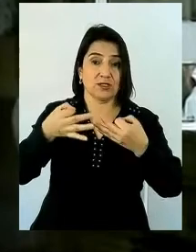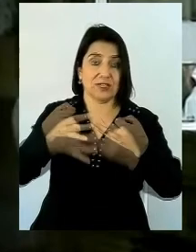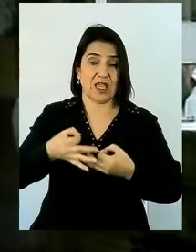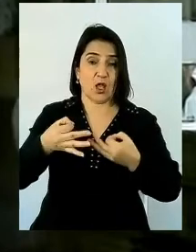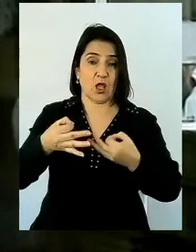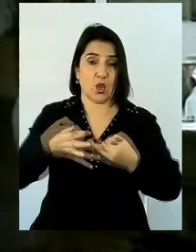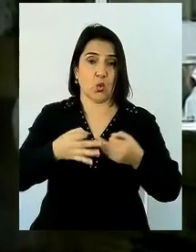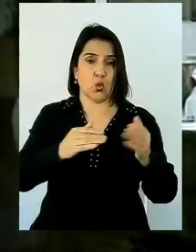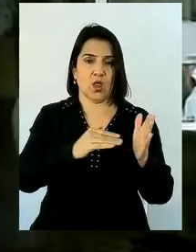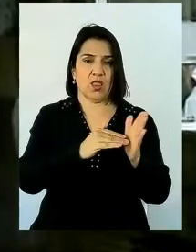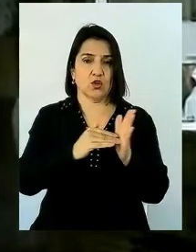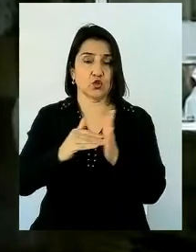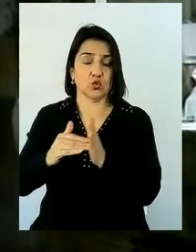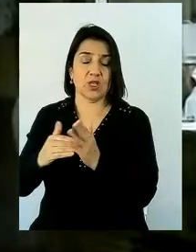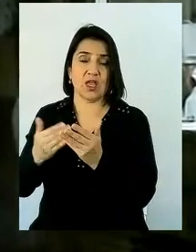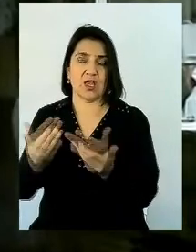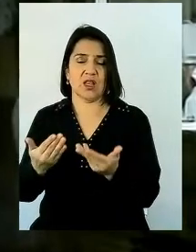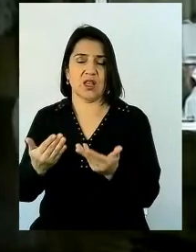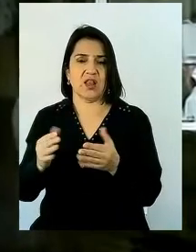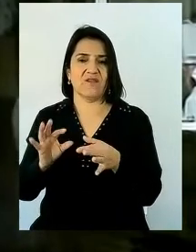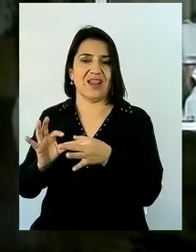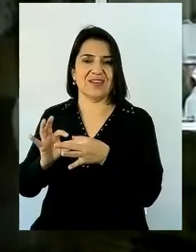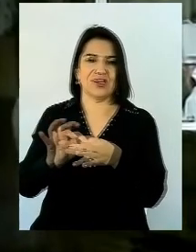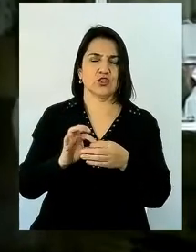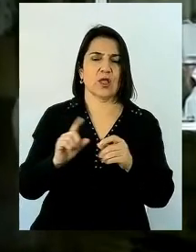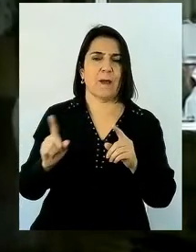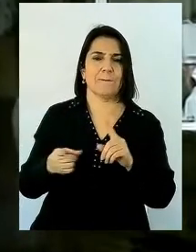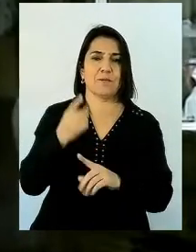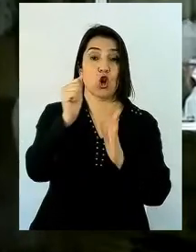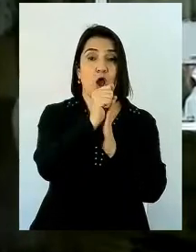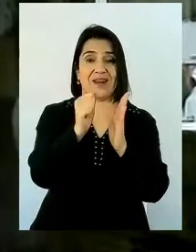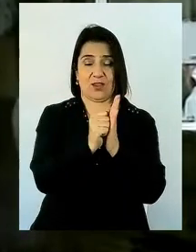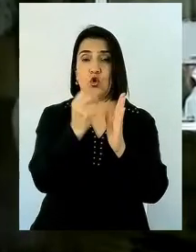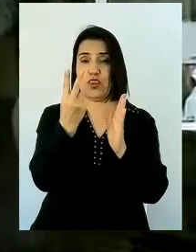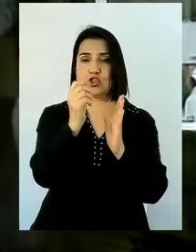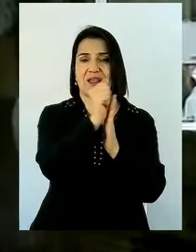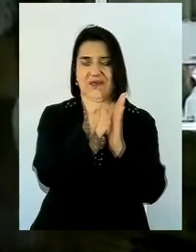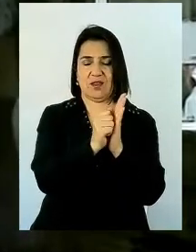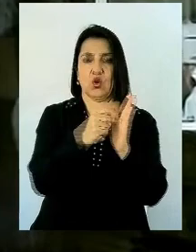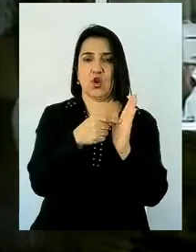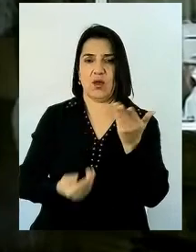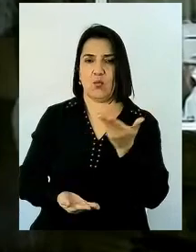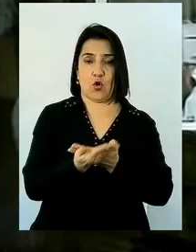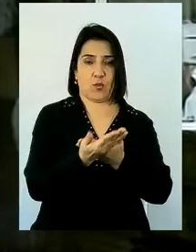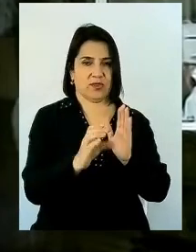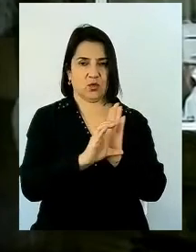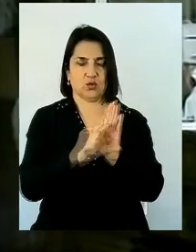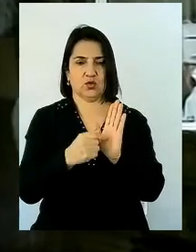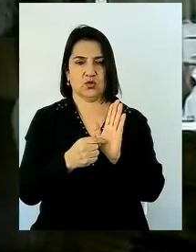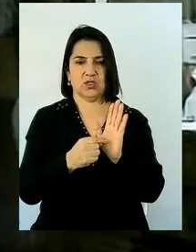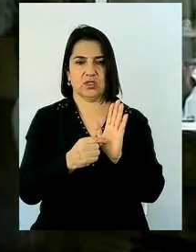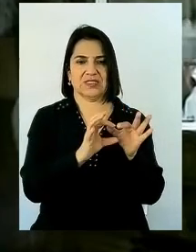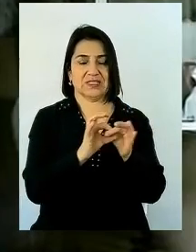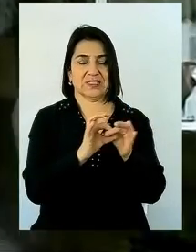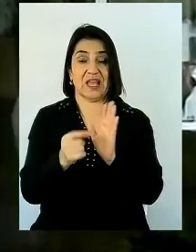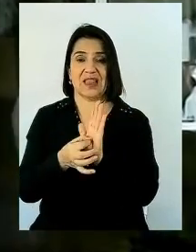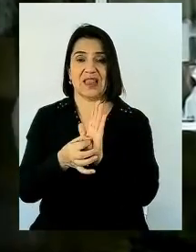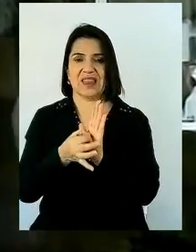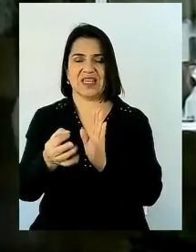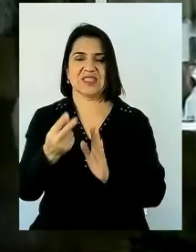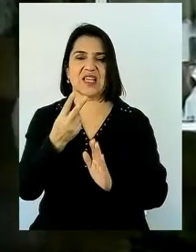dos artículos de la propuesta, en que se habla de la vía digna, segura,